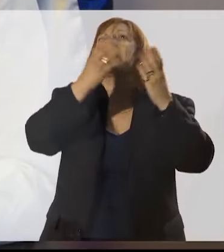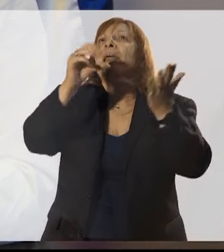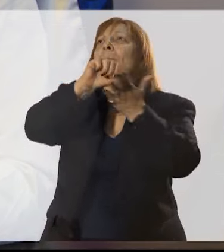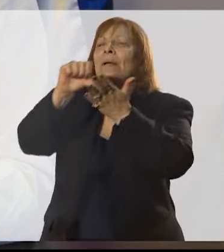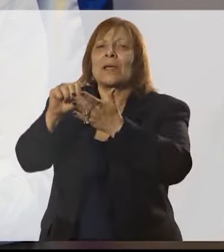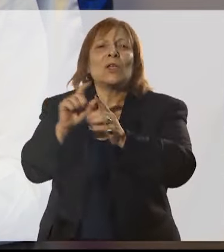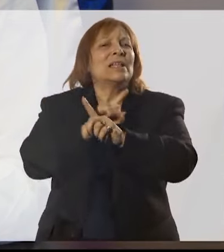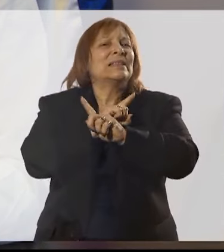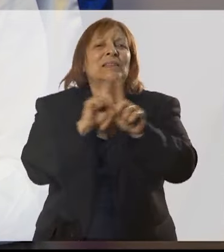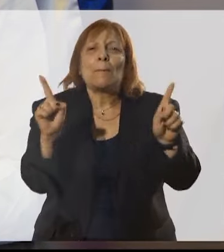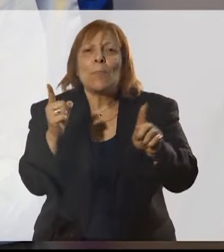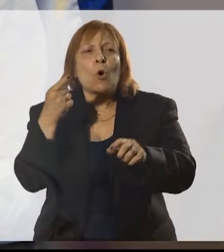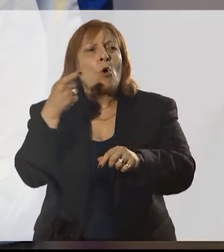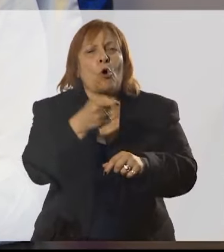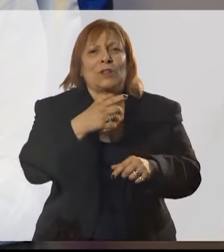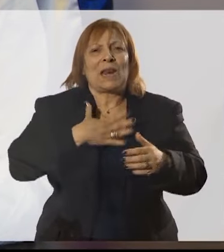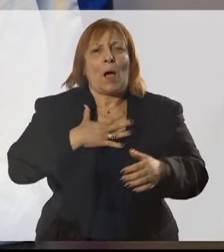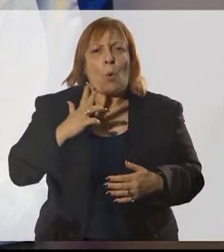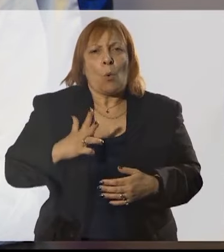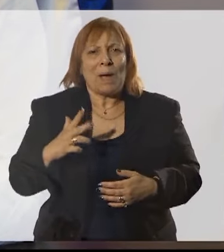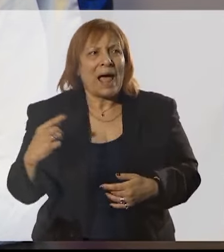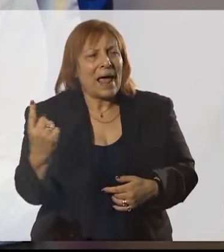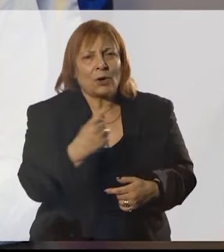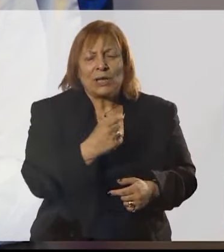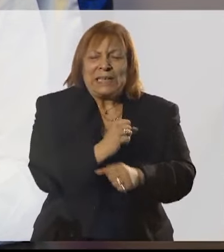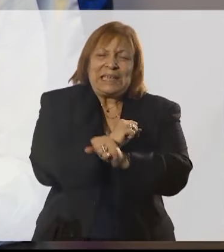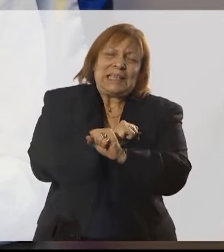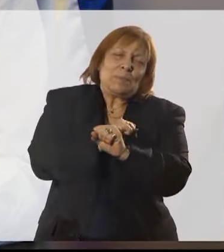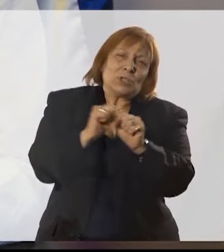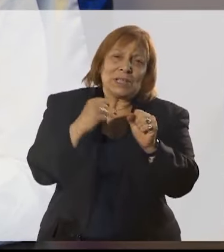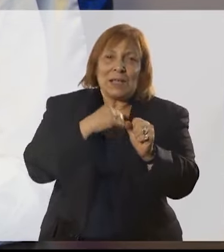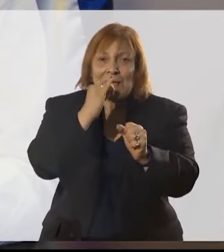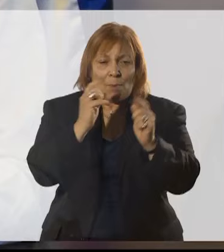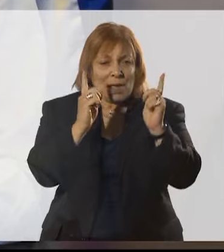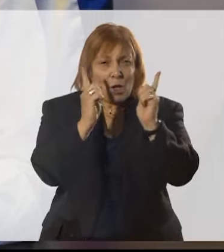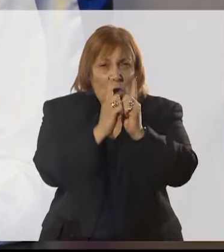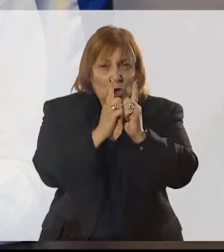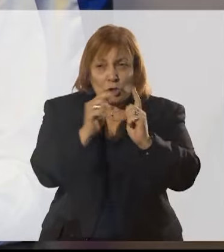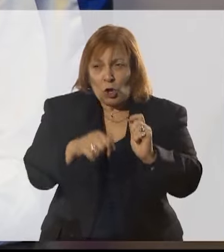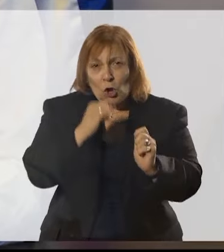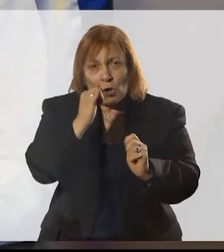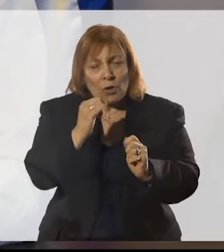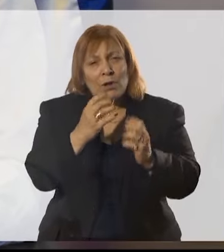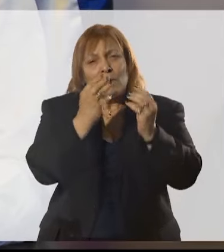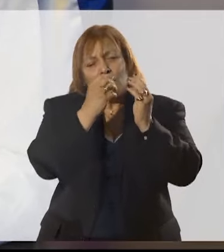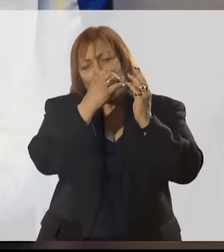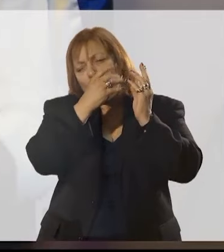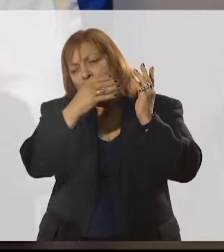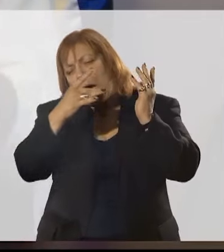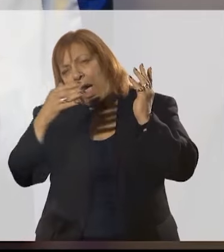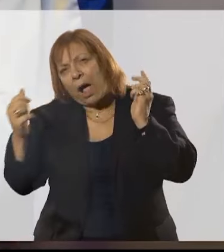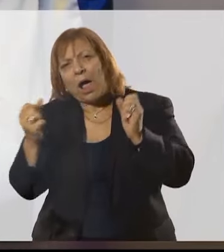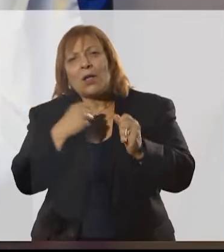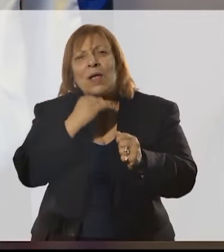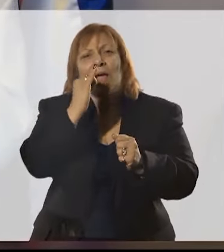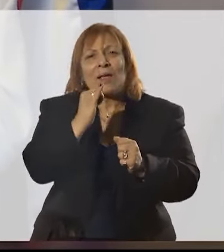ningún lugar y contra ningún grupo humano imposible enumerar en este breve mensaje las muchas